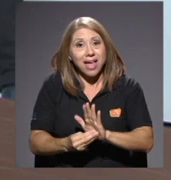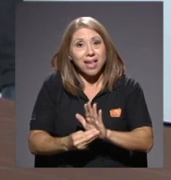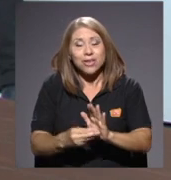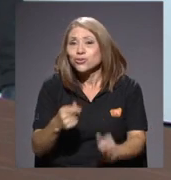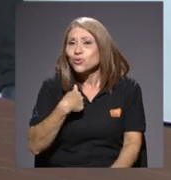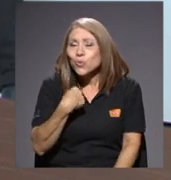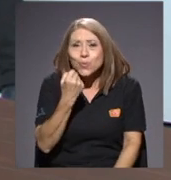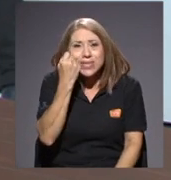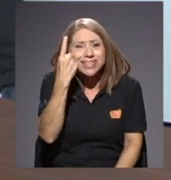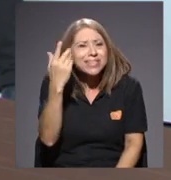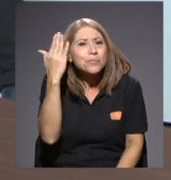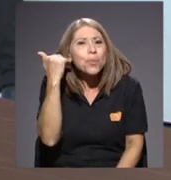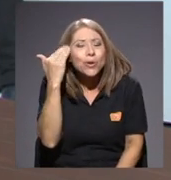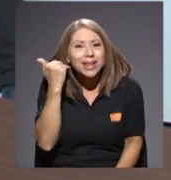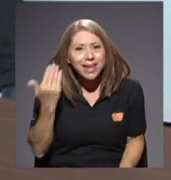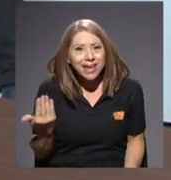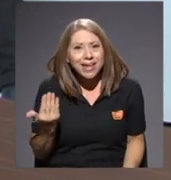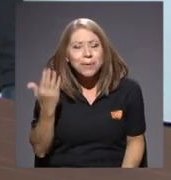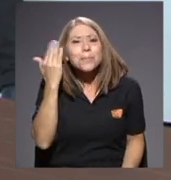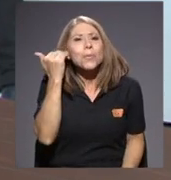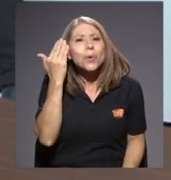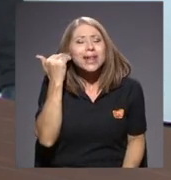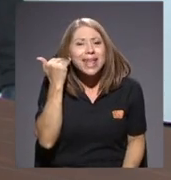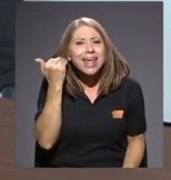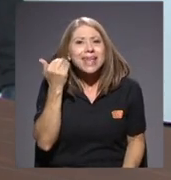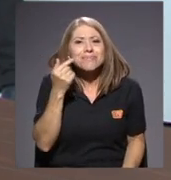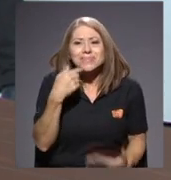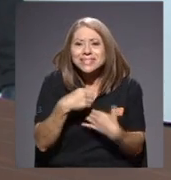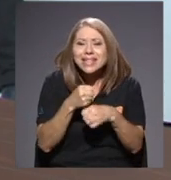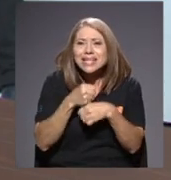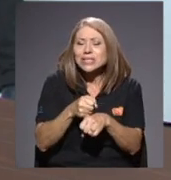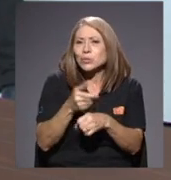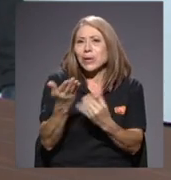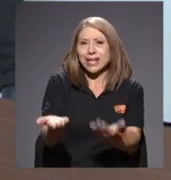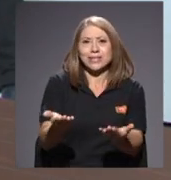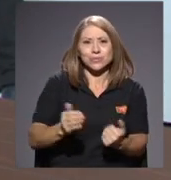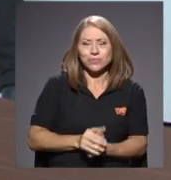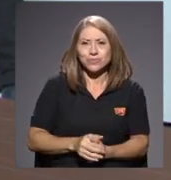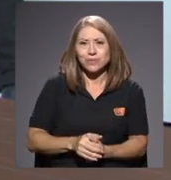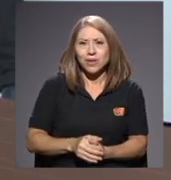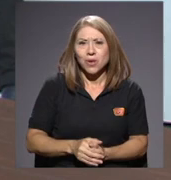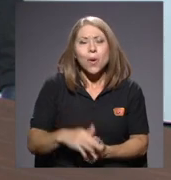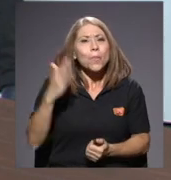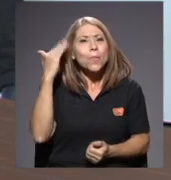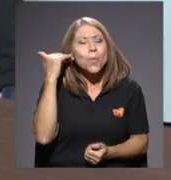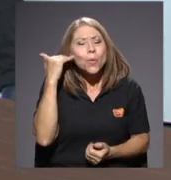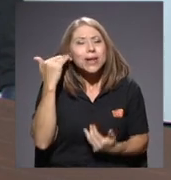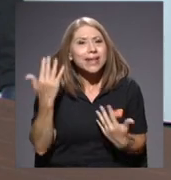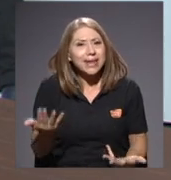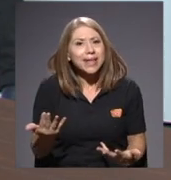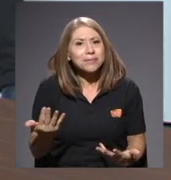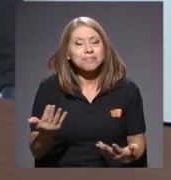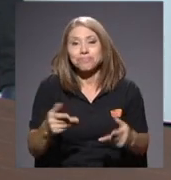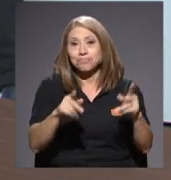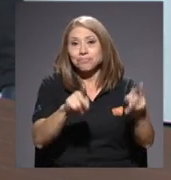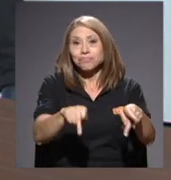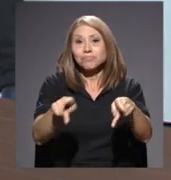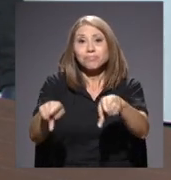comprendo por qué se construyó esa narrativa desde ese lugar, colocando a las